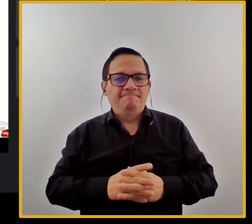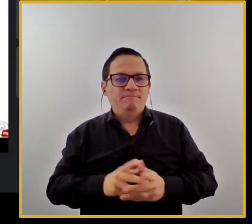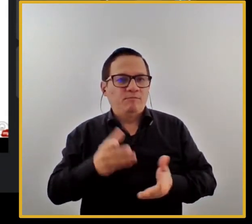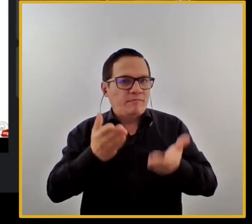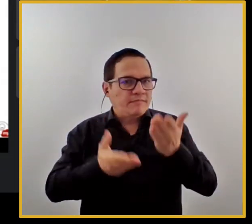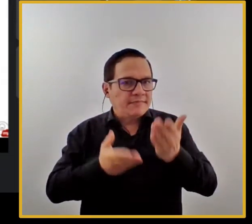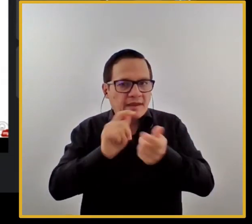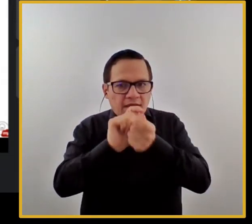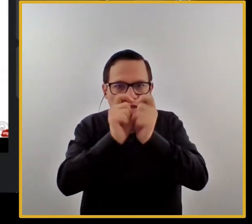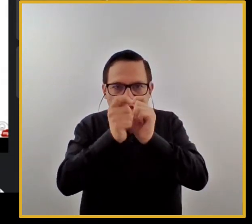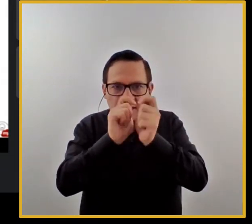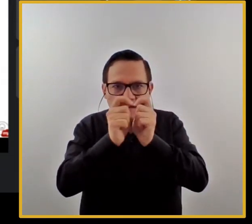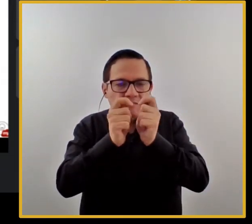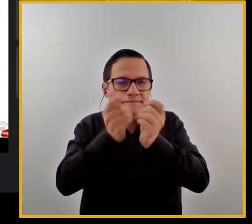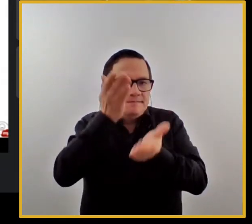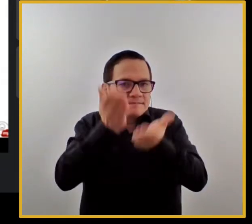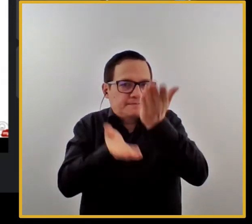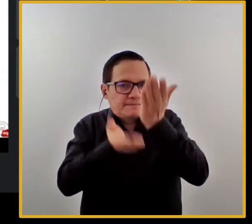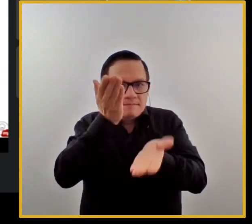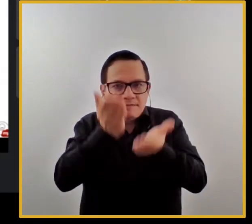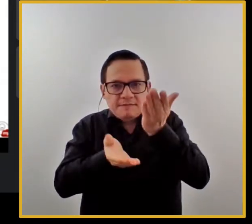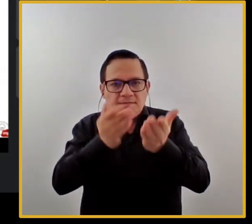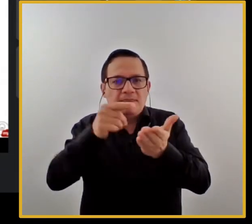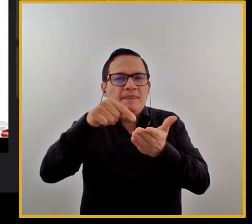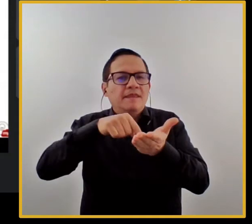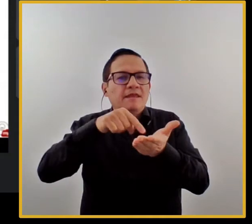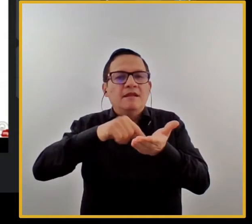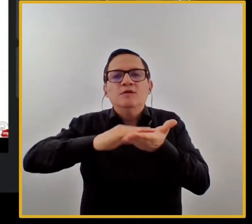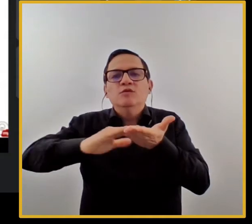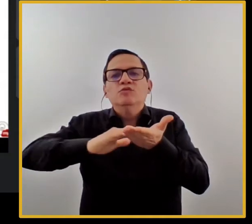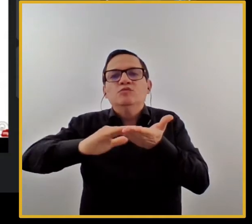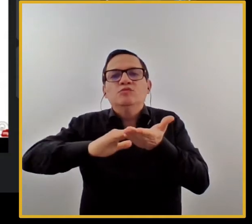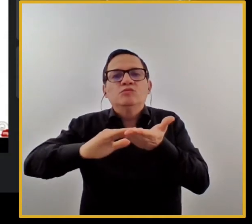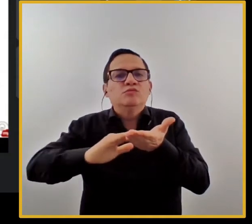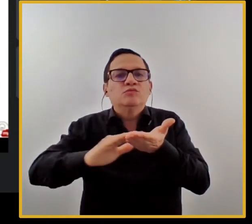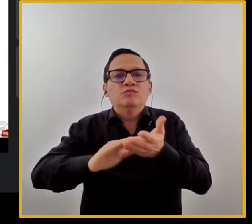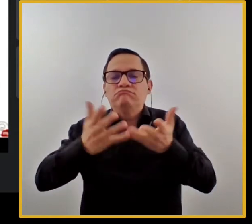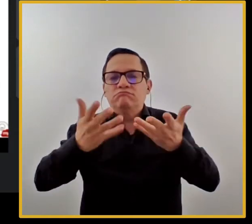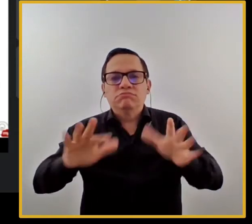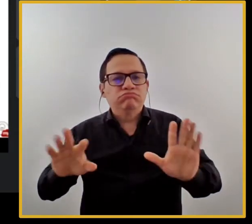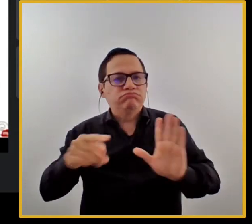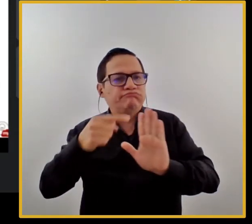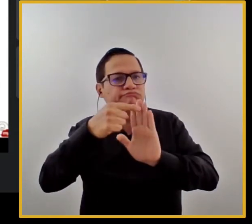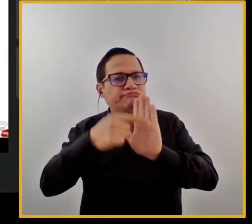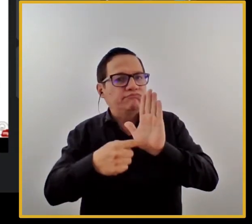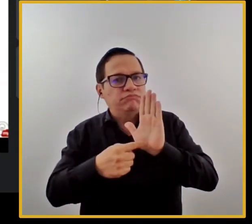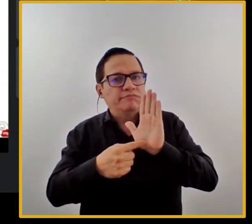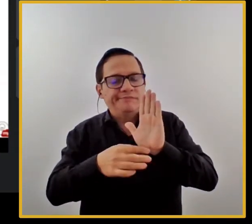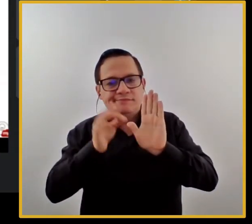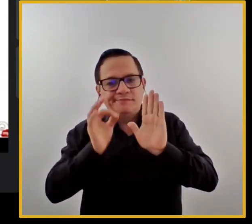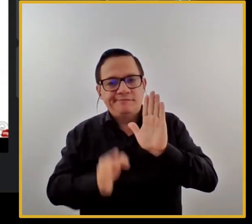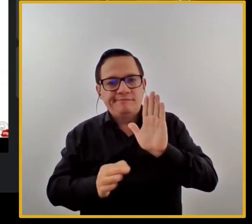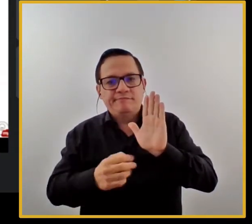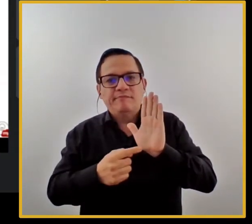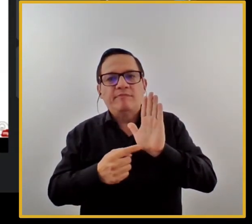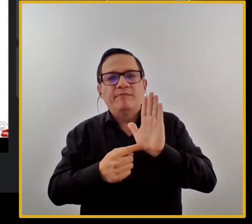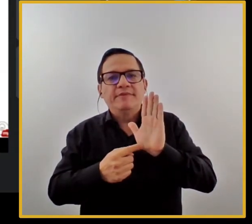hacer unos cambios de variables allí, resolver luego lo que corresponde